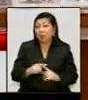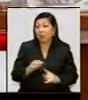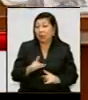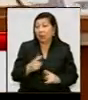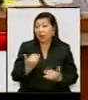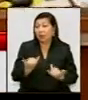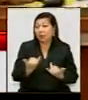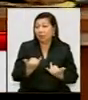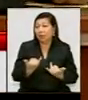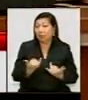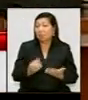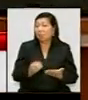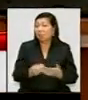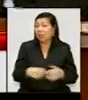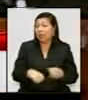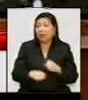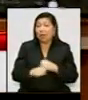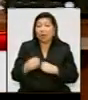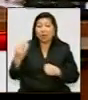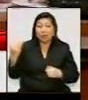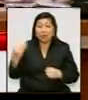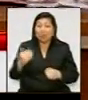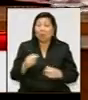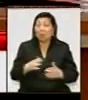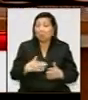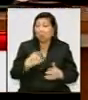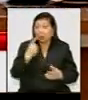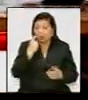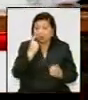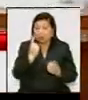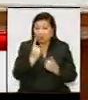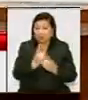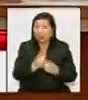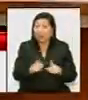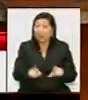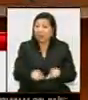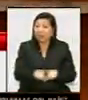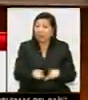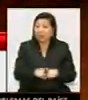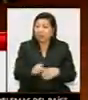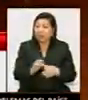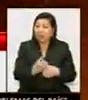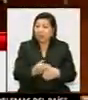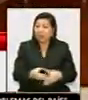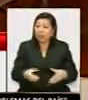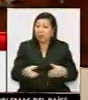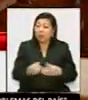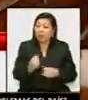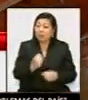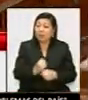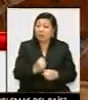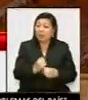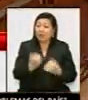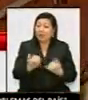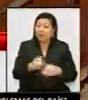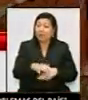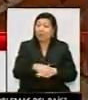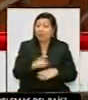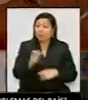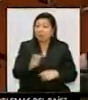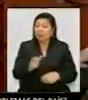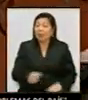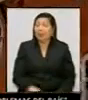este fue un caso emblemático. El año pasado se pudo conocer, de hecho también participaron en la comisión de trabajo estos trabajadores que él